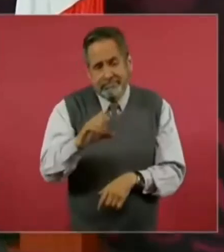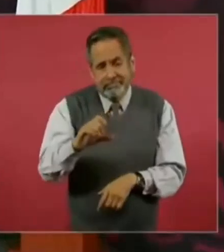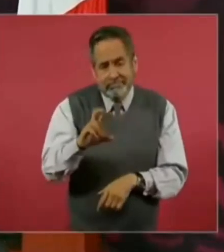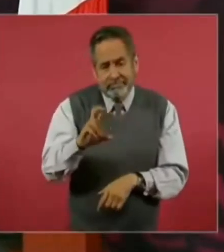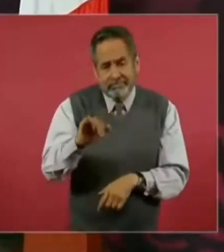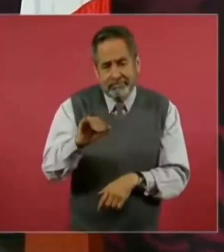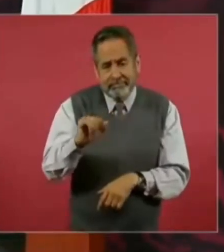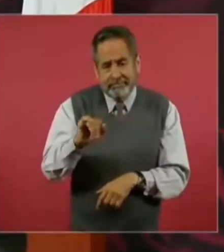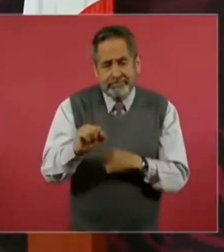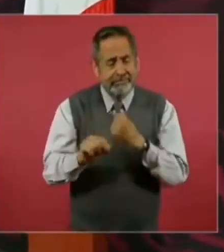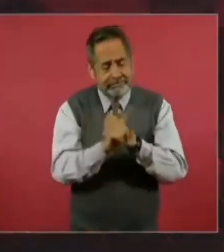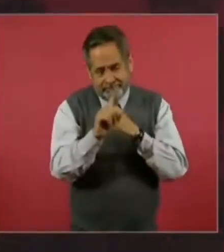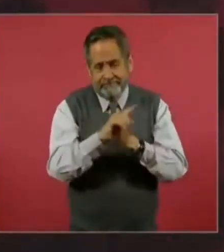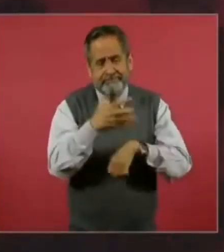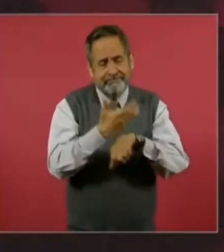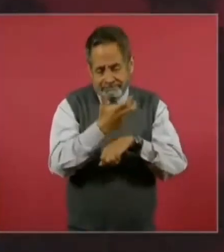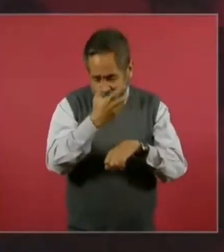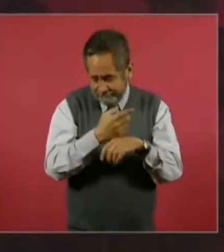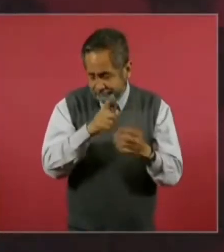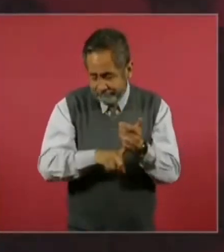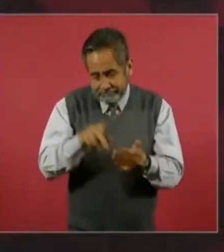gobierno de Estados Unidos.